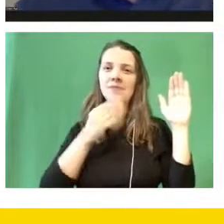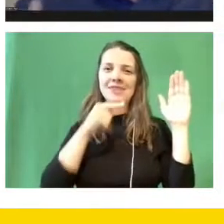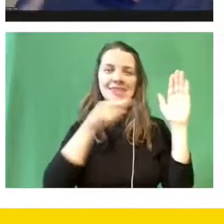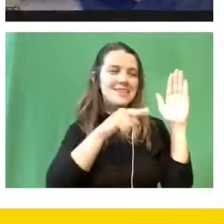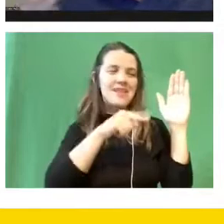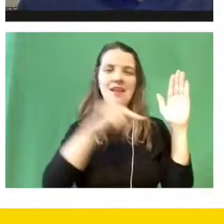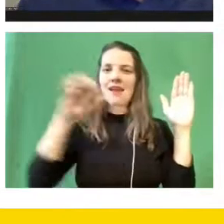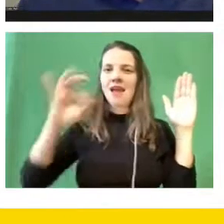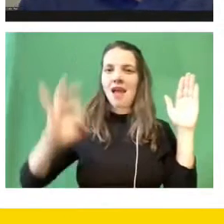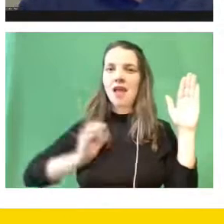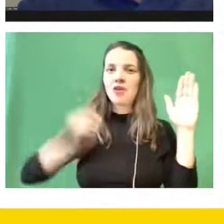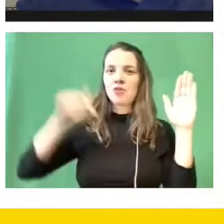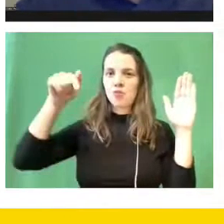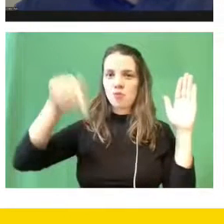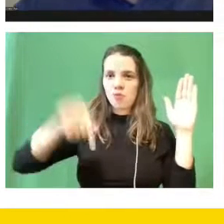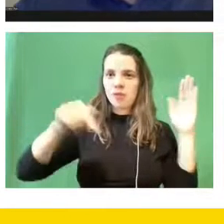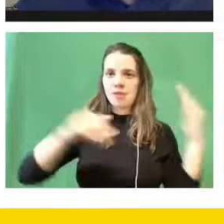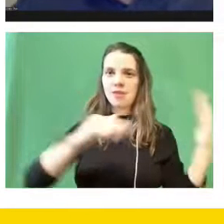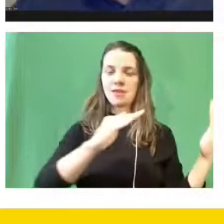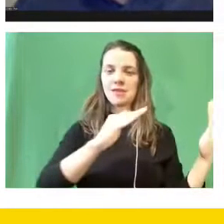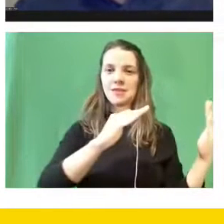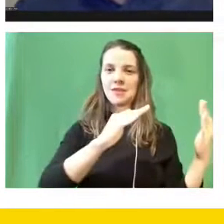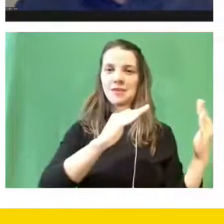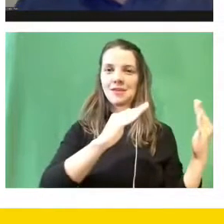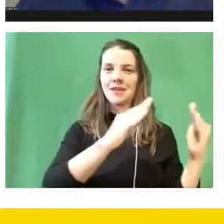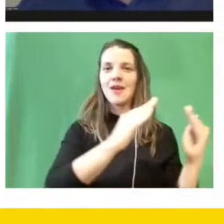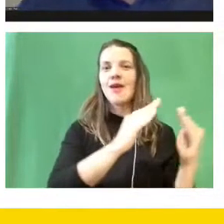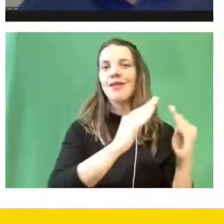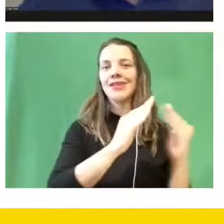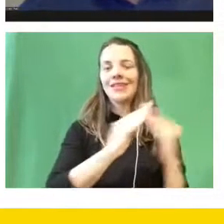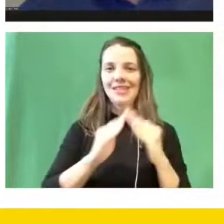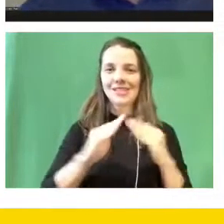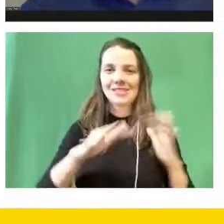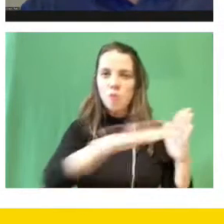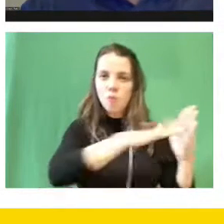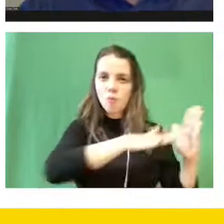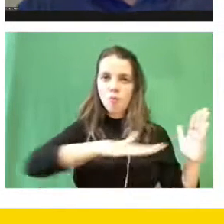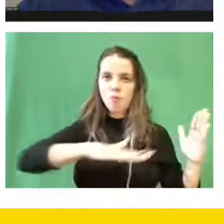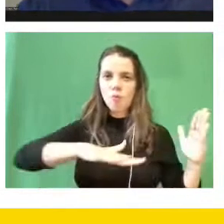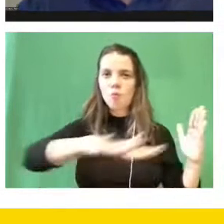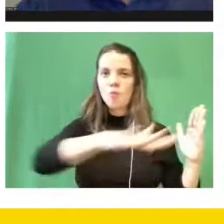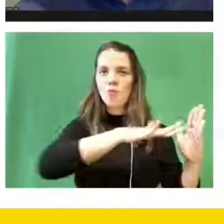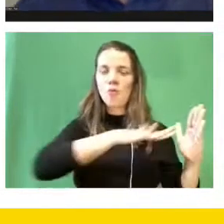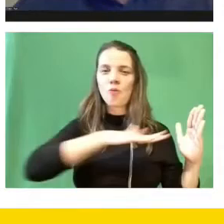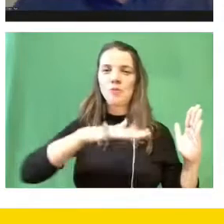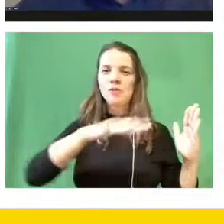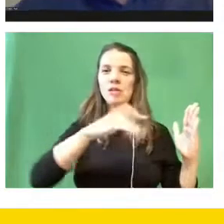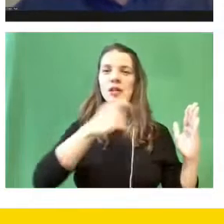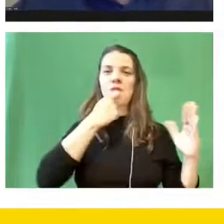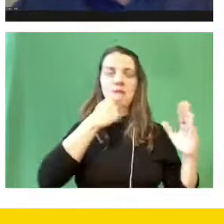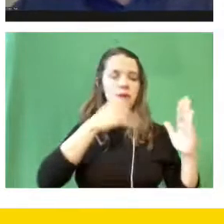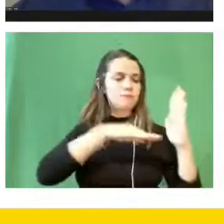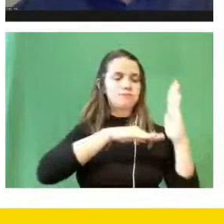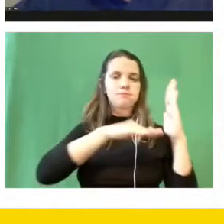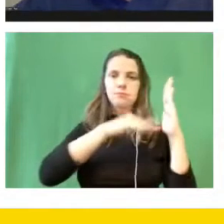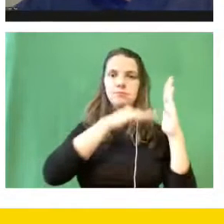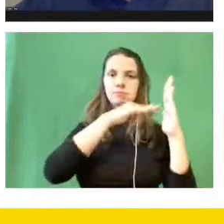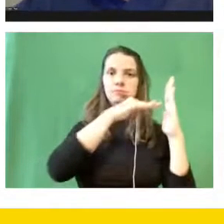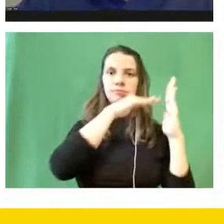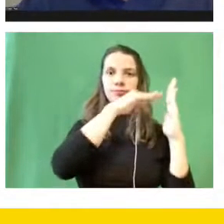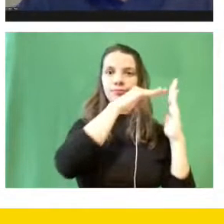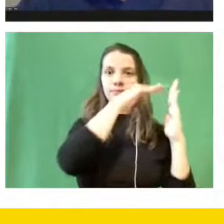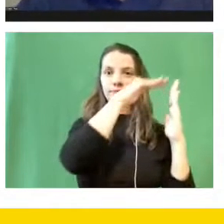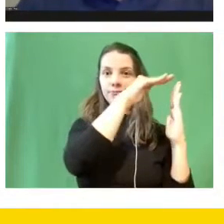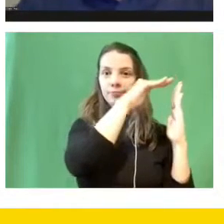copropiedad, que en otros países, como yo les decía, se llama la ley de venta por piso o de propiedad horizontal, que es una forma